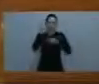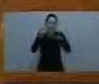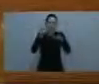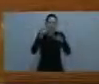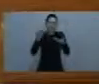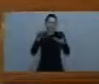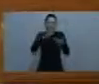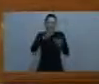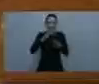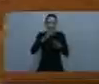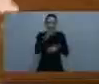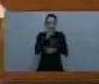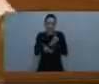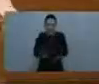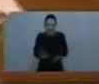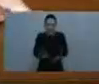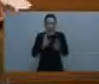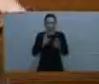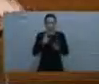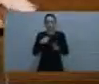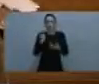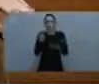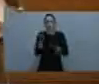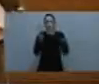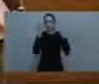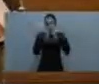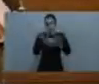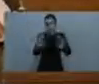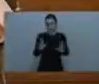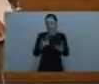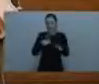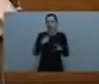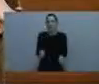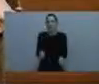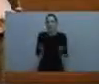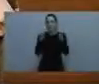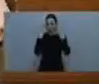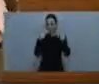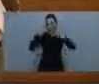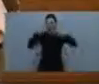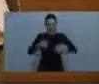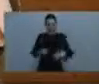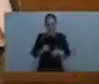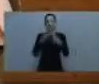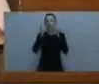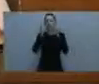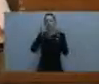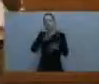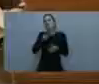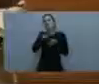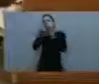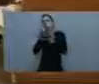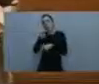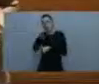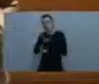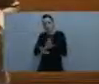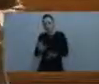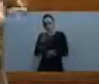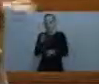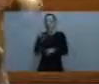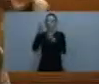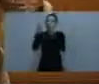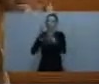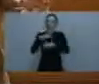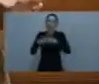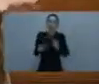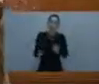muy desafortunada, pero lo voy a pasar por alto. Yo lo voy a pasar por alto de verdad, no como usted cuando pasa por alto las cosas pero las dice.